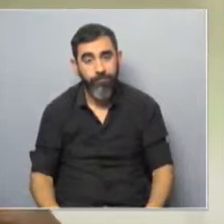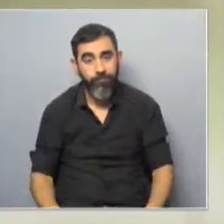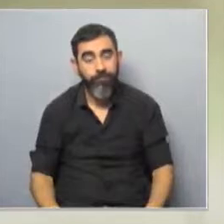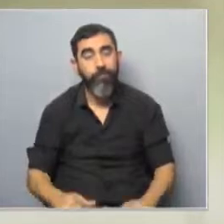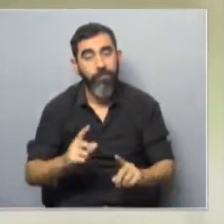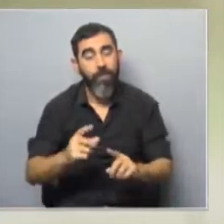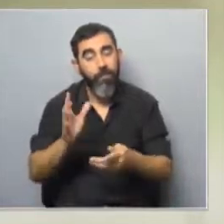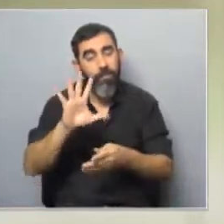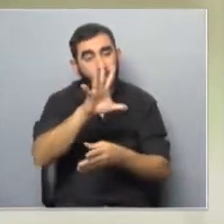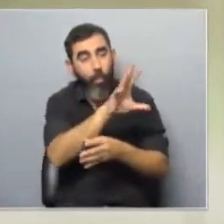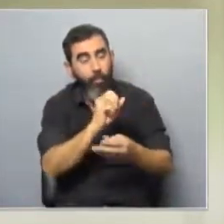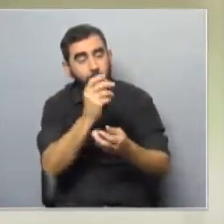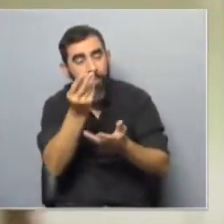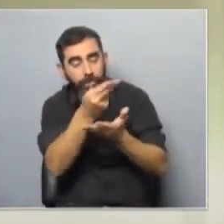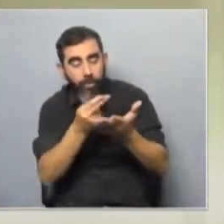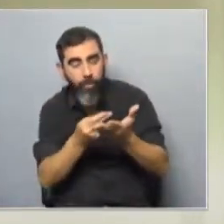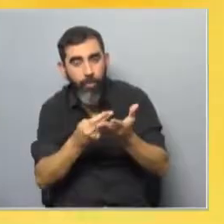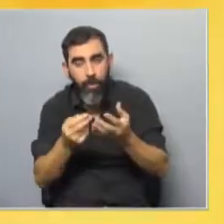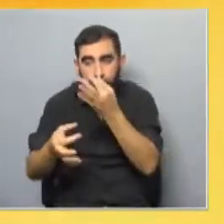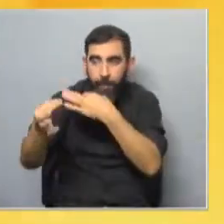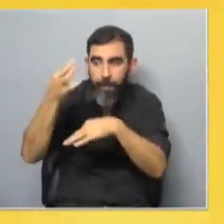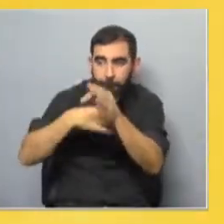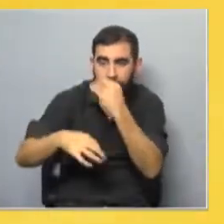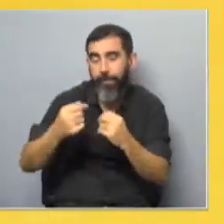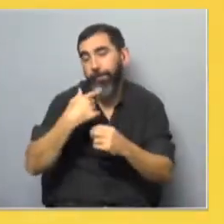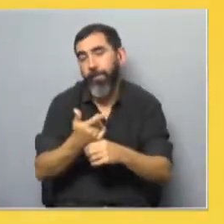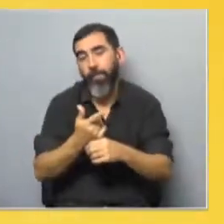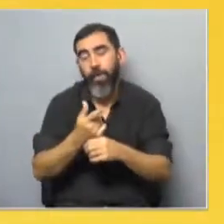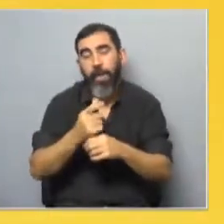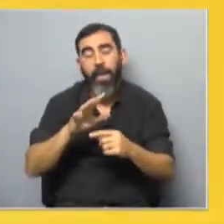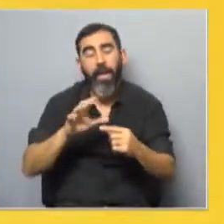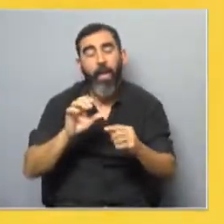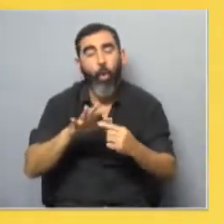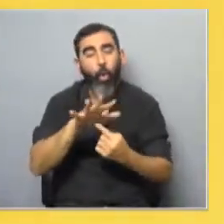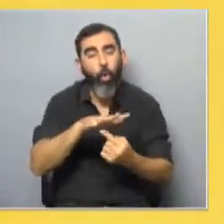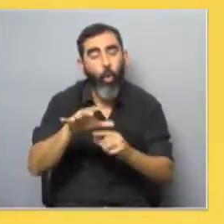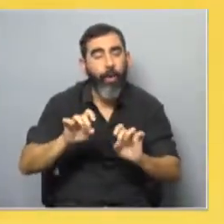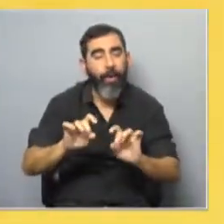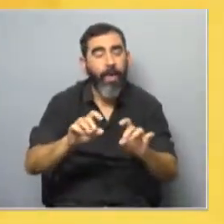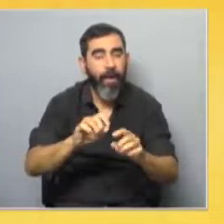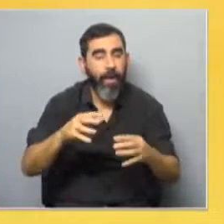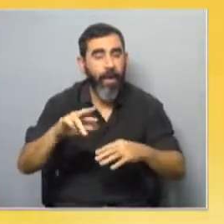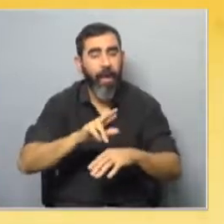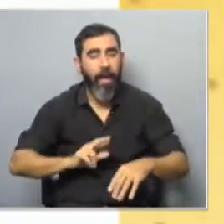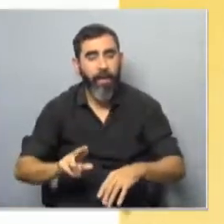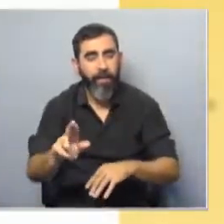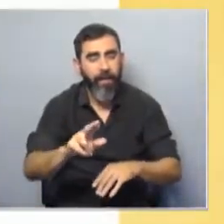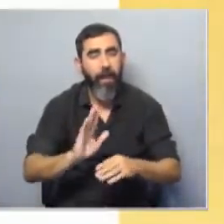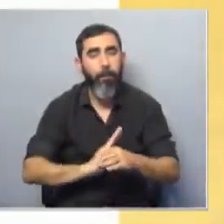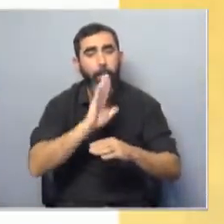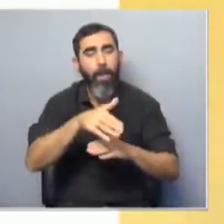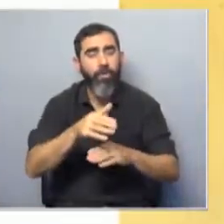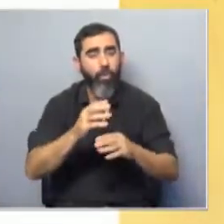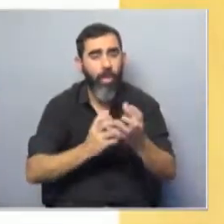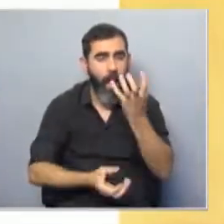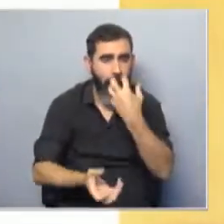bajar a dibujo los conceptos que Hugo me explicaba. Me iban explicando la ecología de carreteras, qué era un paso de fauna, qué era qué era una